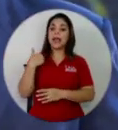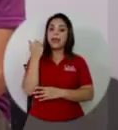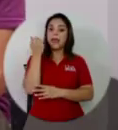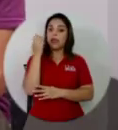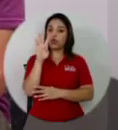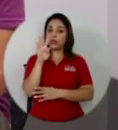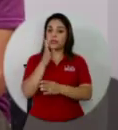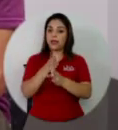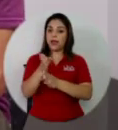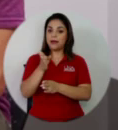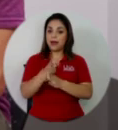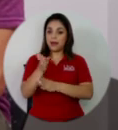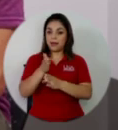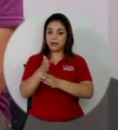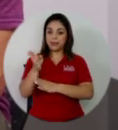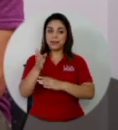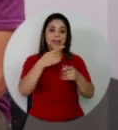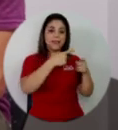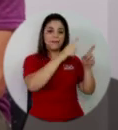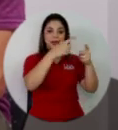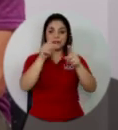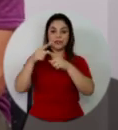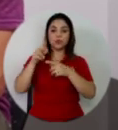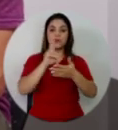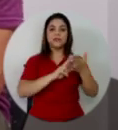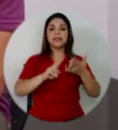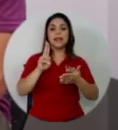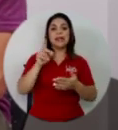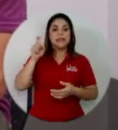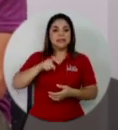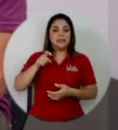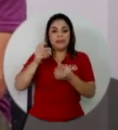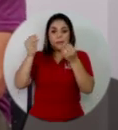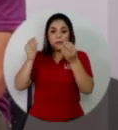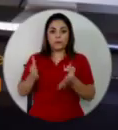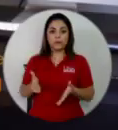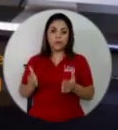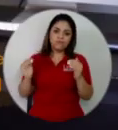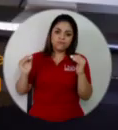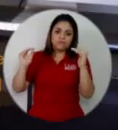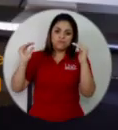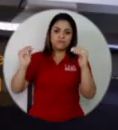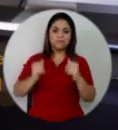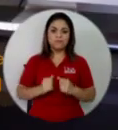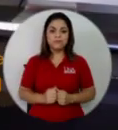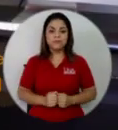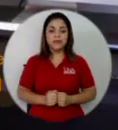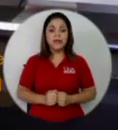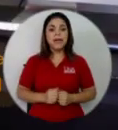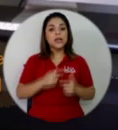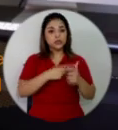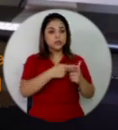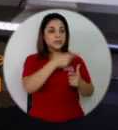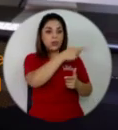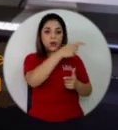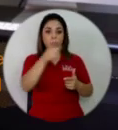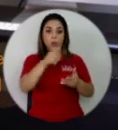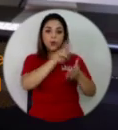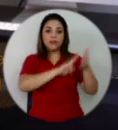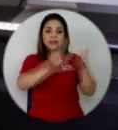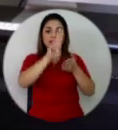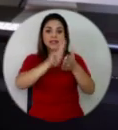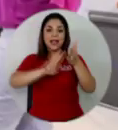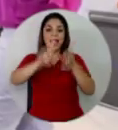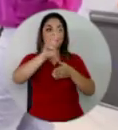sede, que tienen en total una oferta de 14 carreras desde las diferentes universidades, requieren personal académico altamente calificado. Las